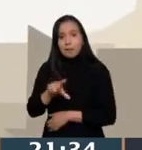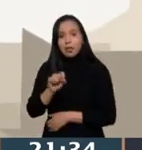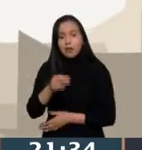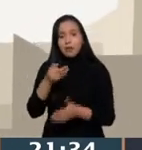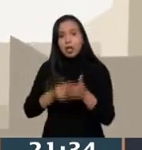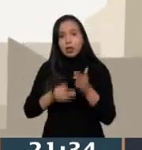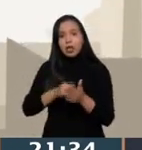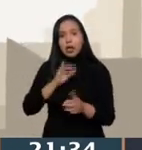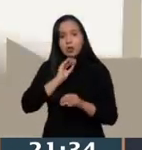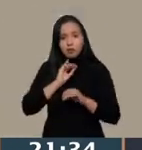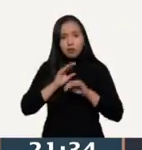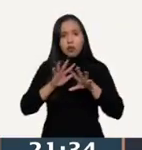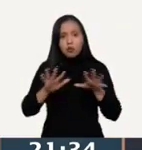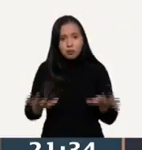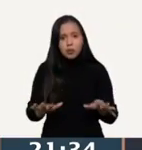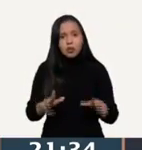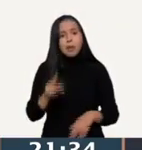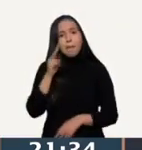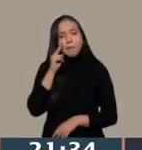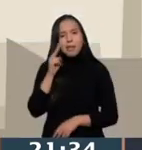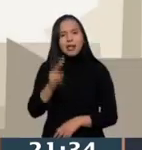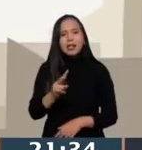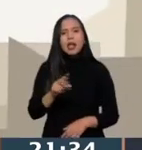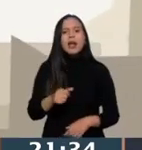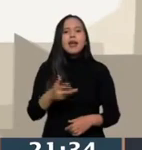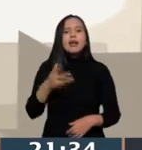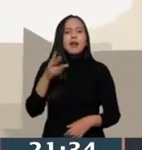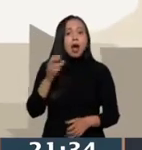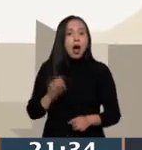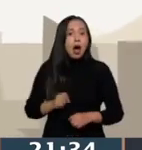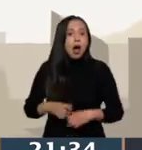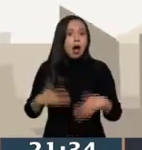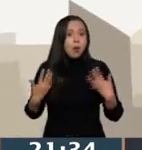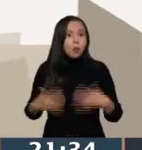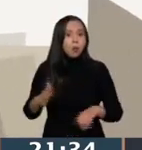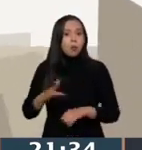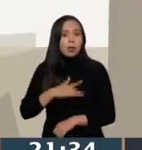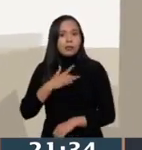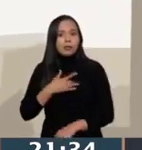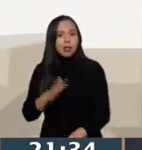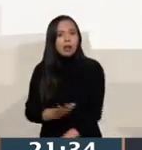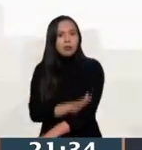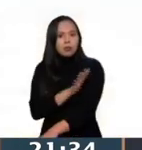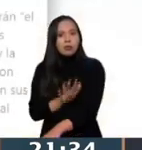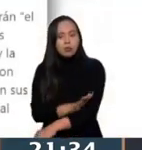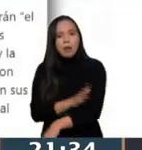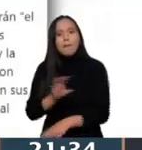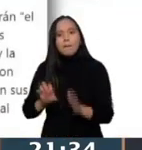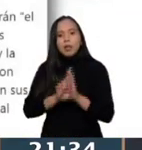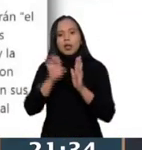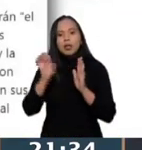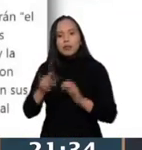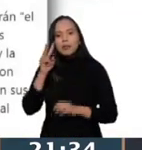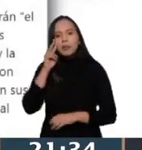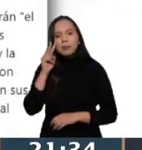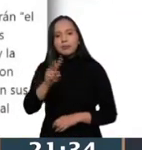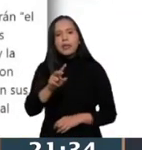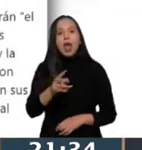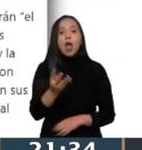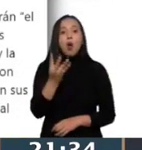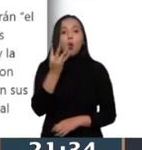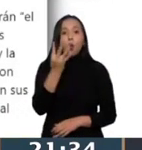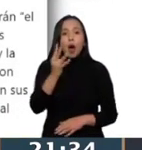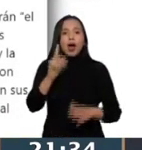se empezó a generar reacciones a propósito. Vemos en la pantalla ahora algunas de esas reacciones, que dice: con este ya son